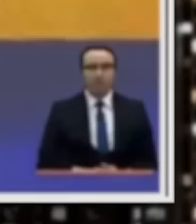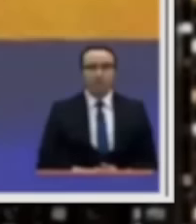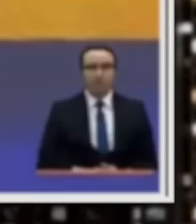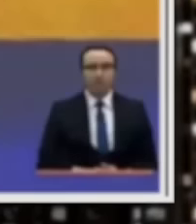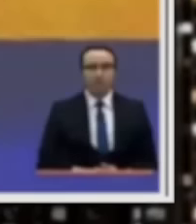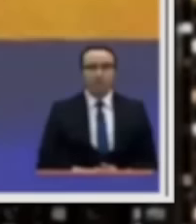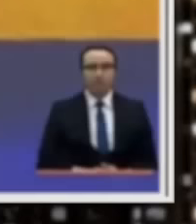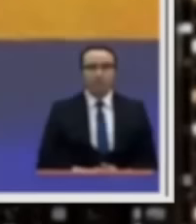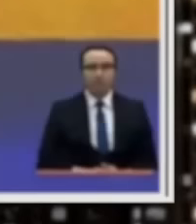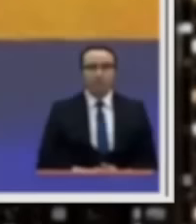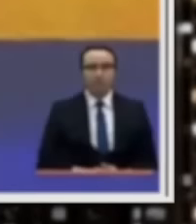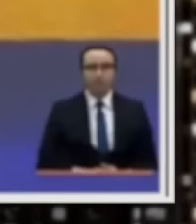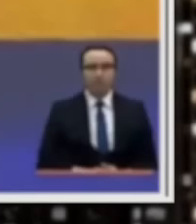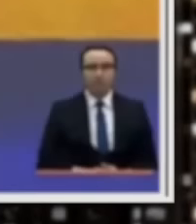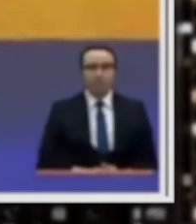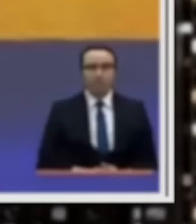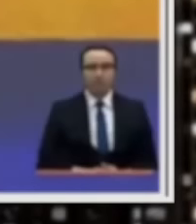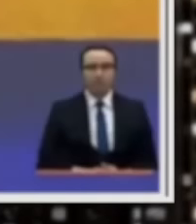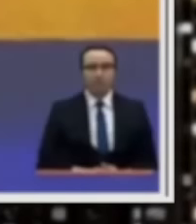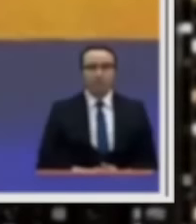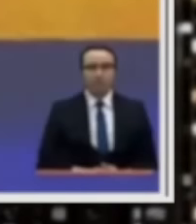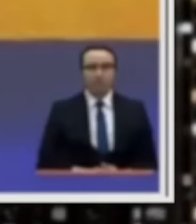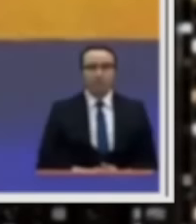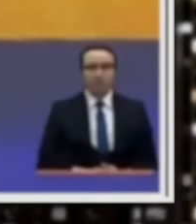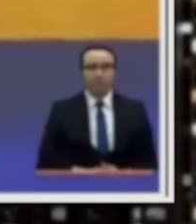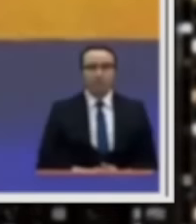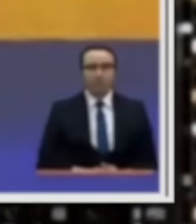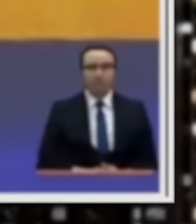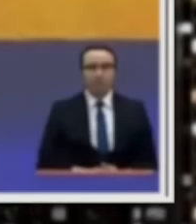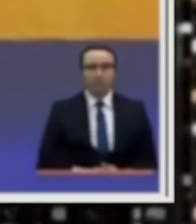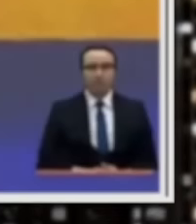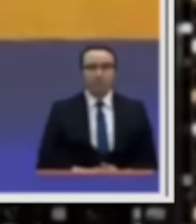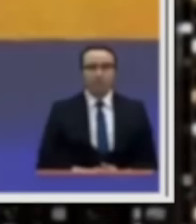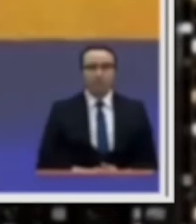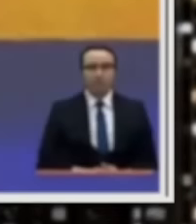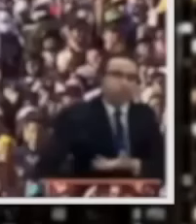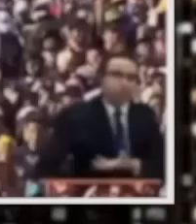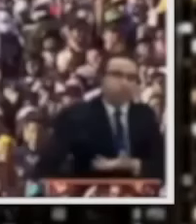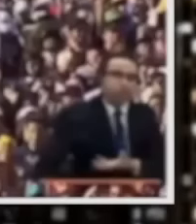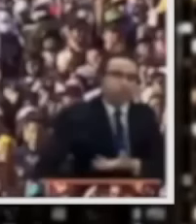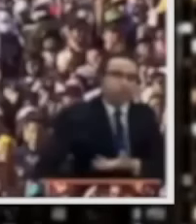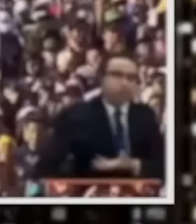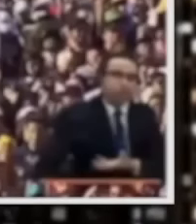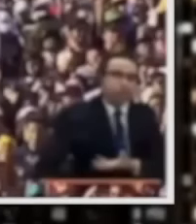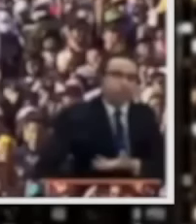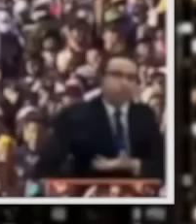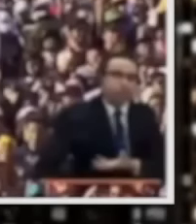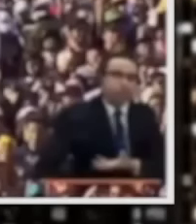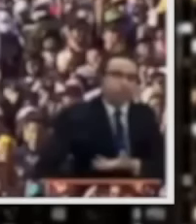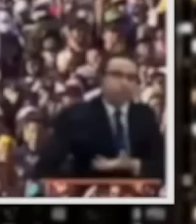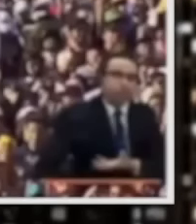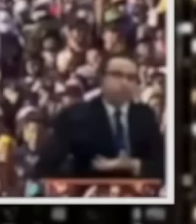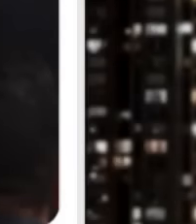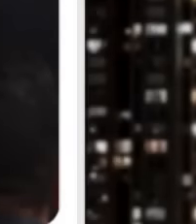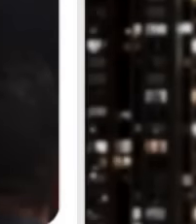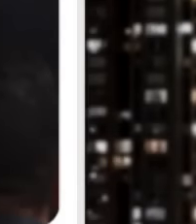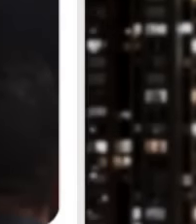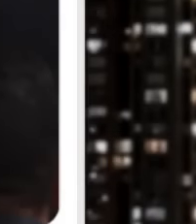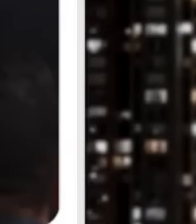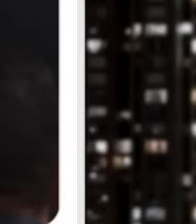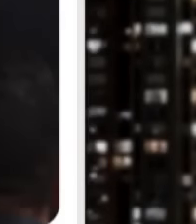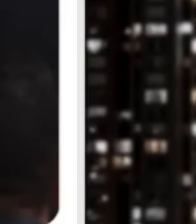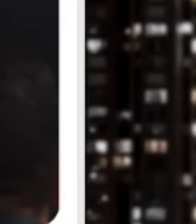100.000 personas que madrugaron para poder ver la posesión del ungido, el presidente Gustavo Petro. 100.000 personas. ¡Qué mano